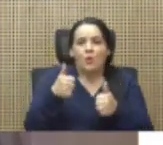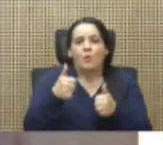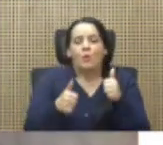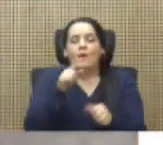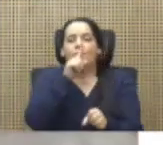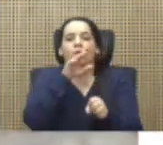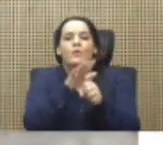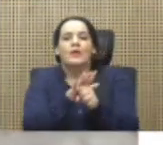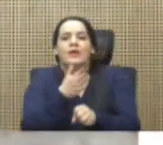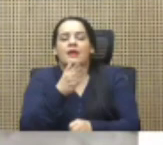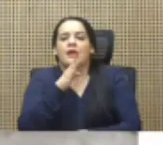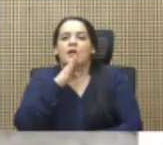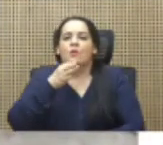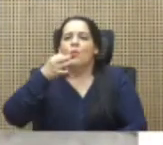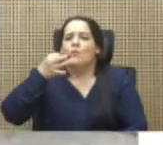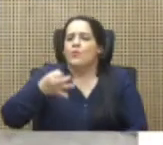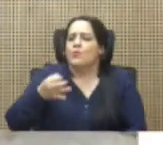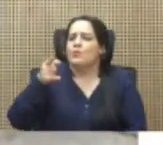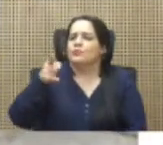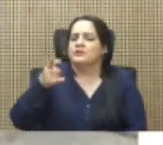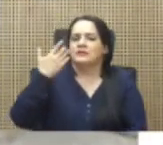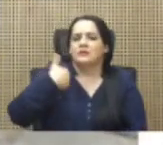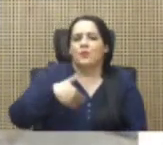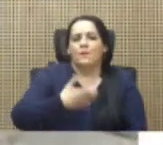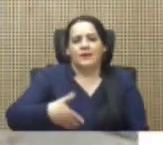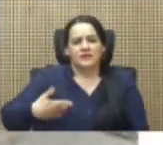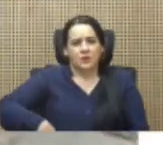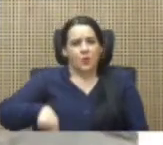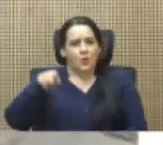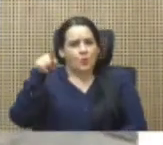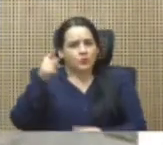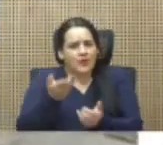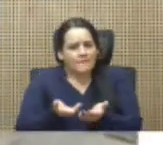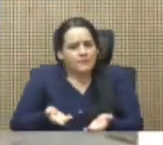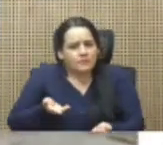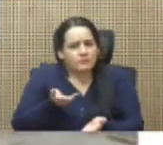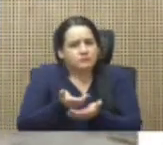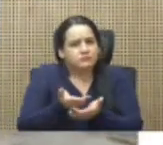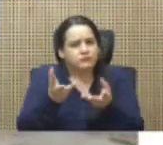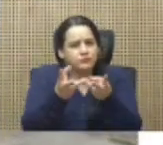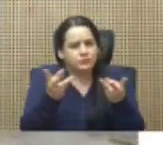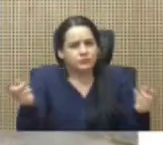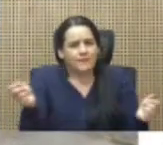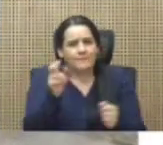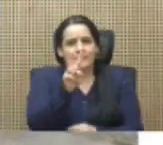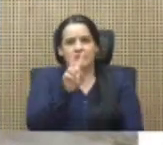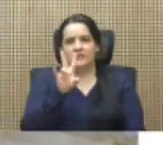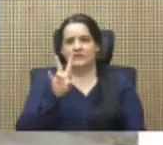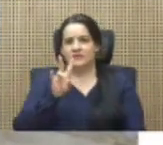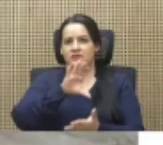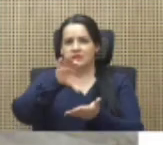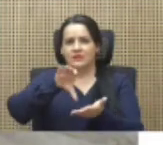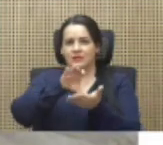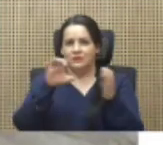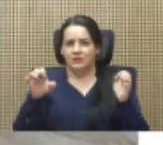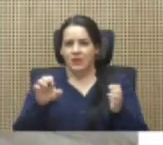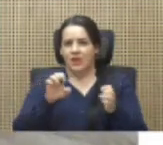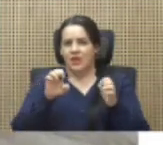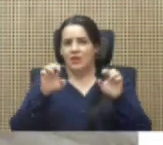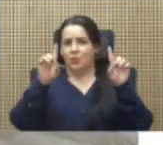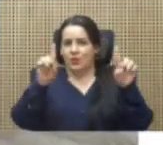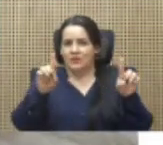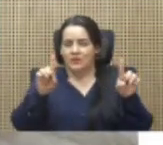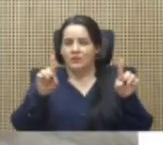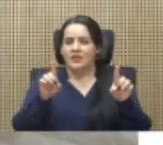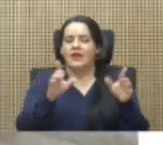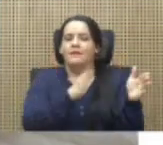lo que cumplió usted, señor presidente? Usted está proponiendo soluciones para 27 centros educativos y plantea